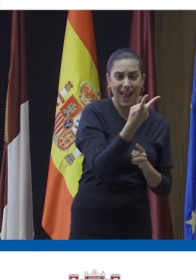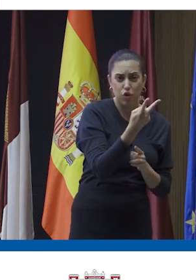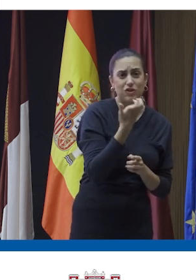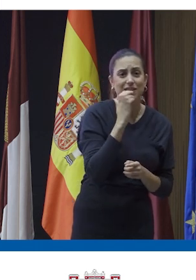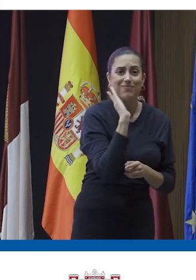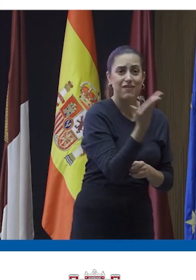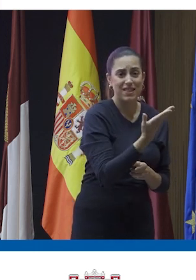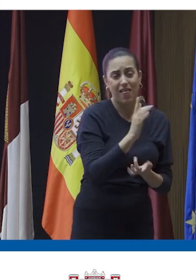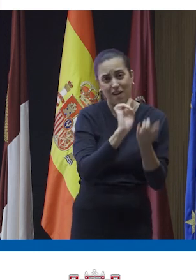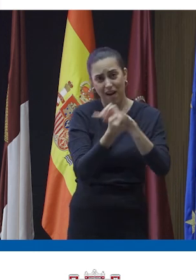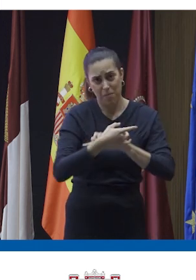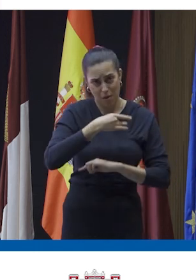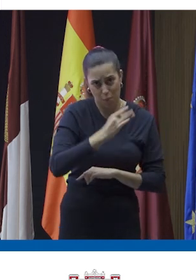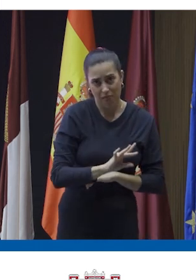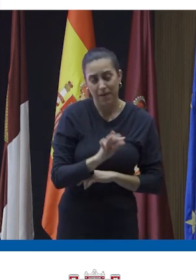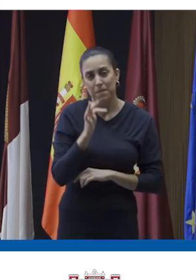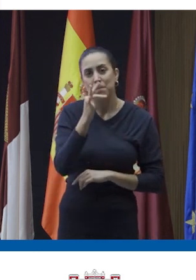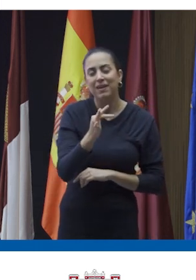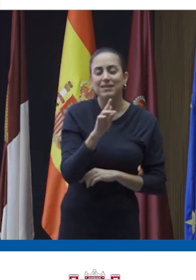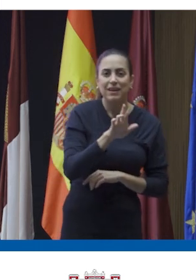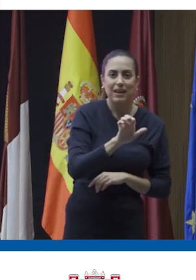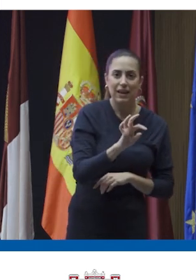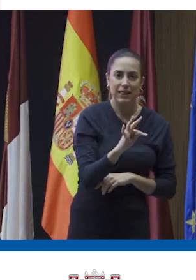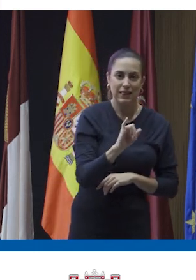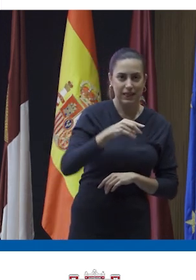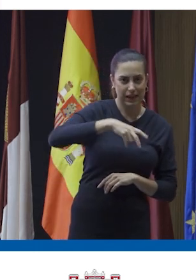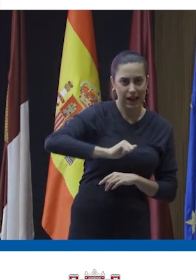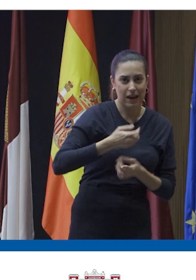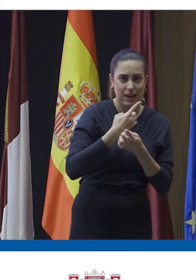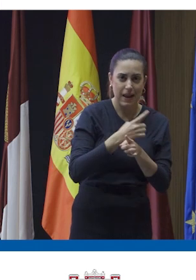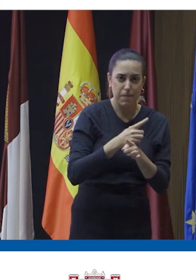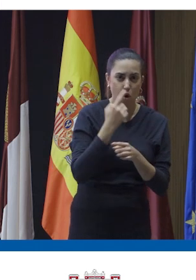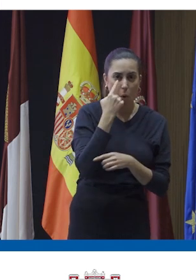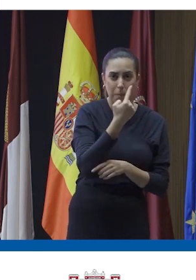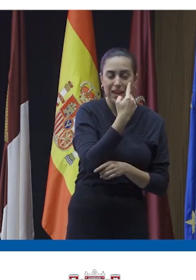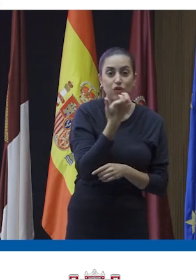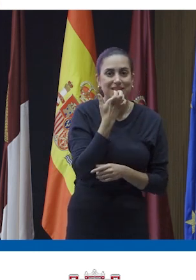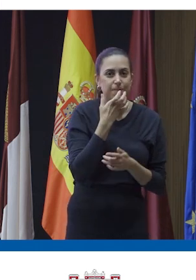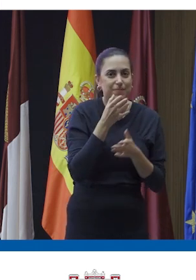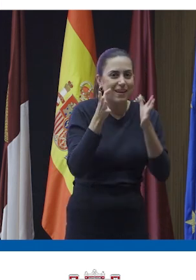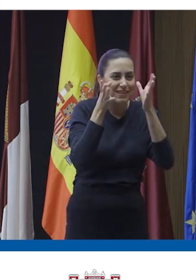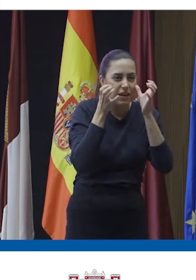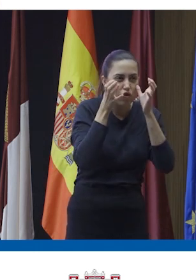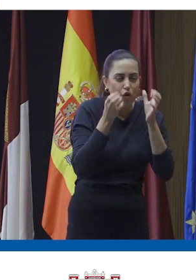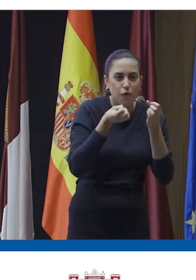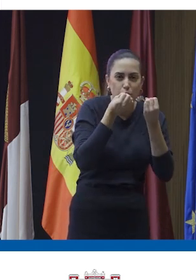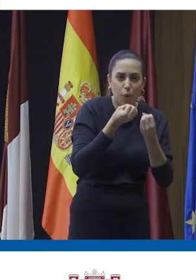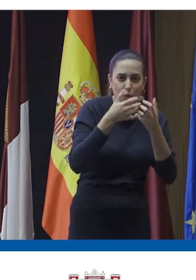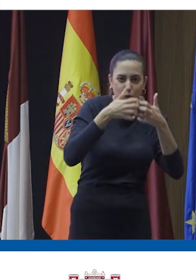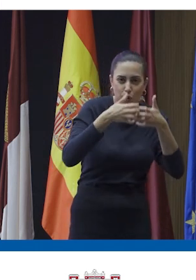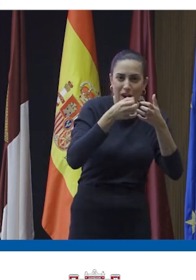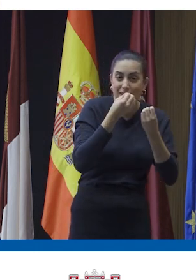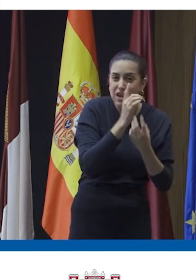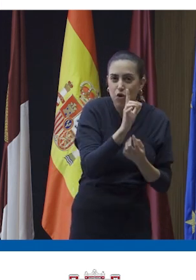retina y el nervio óptico, bueno, que son como nuestros sensores, si no funcionan o presentan algún tipo